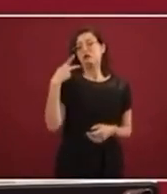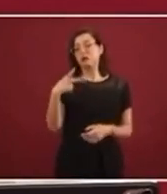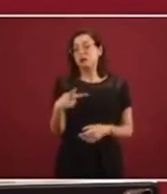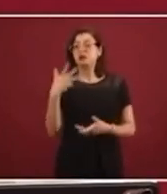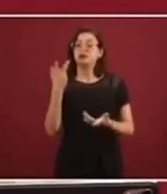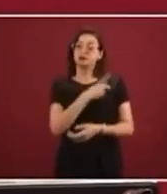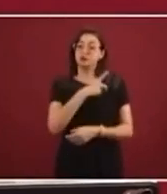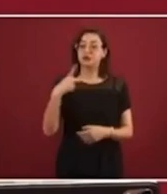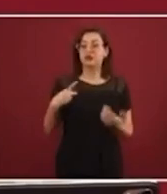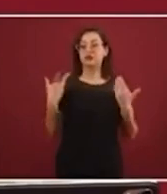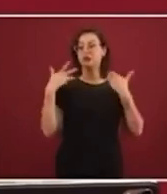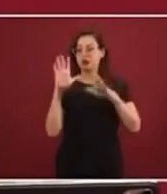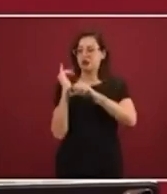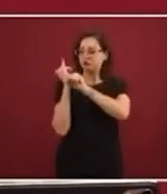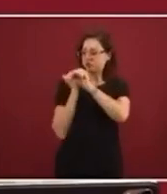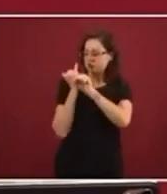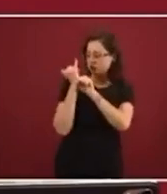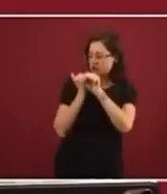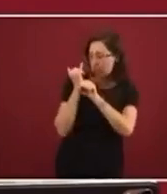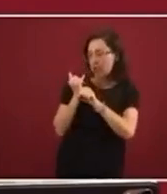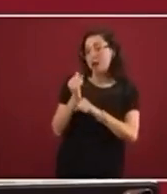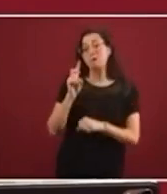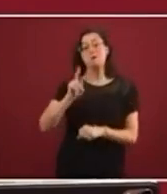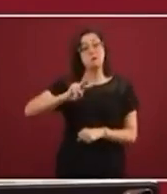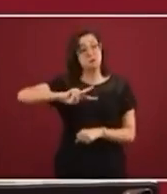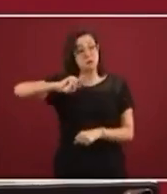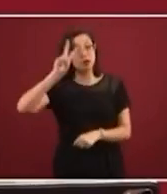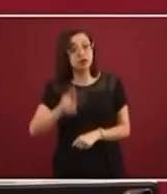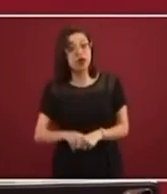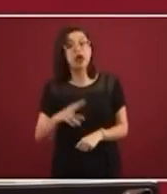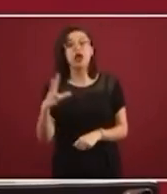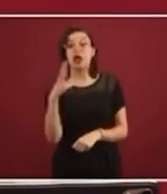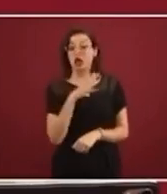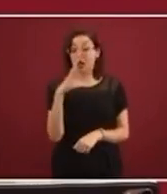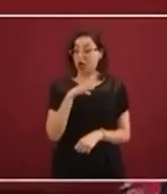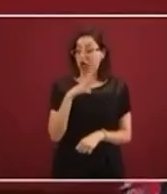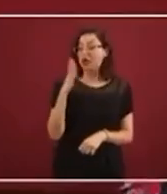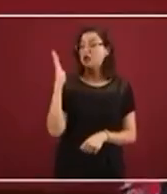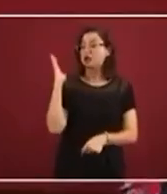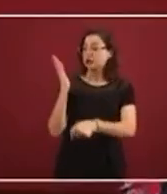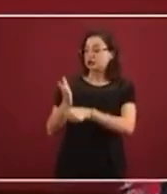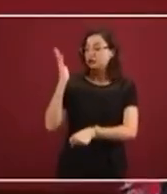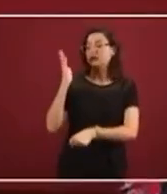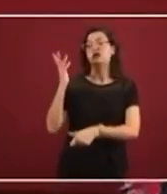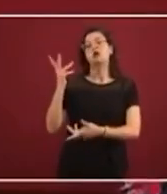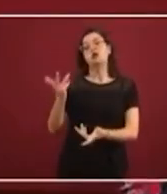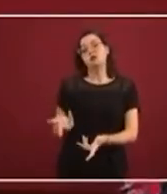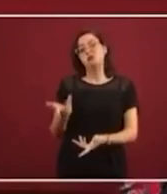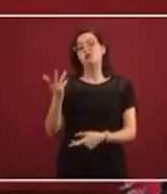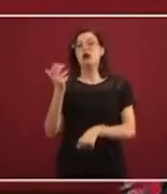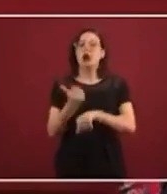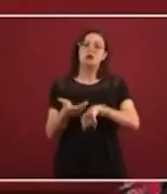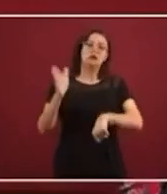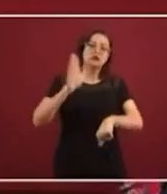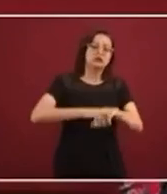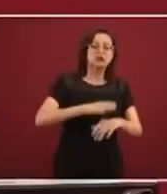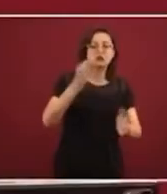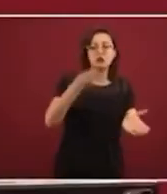averiguación previa. Si se configura una falta administrativa o un delito, pues proceder con lo que